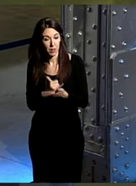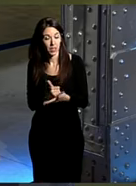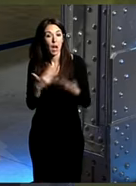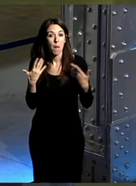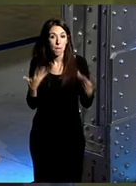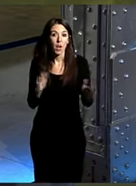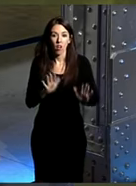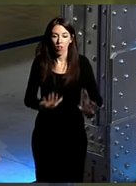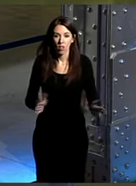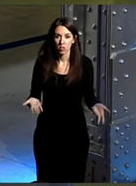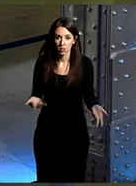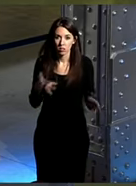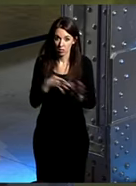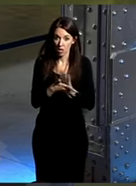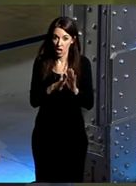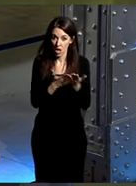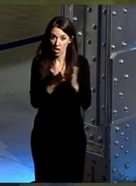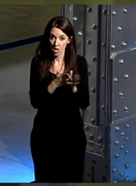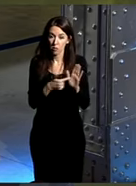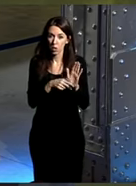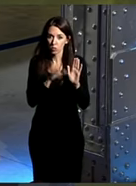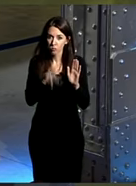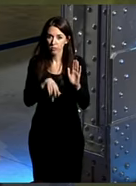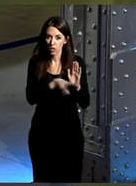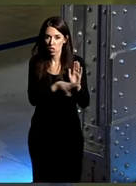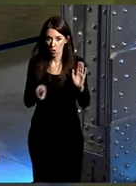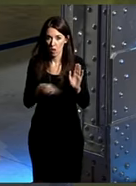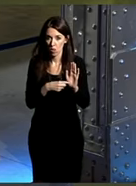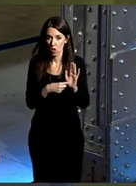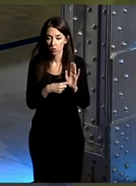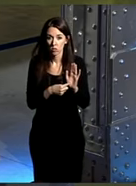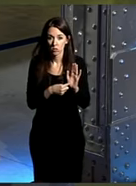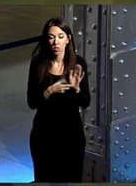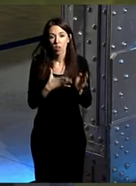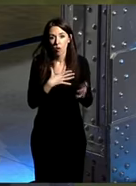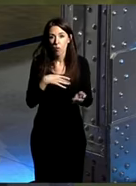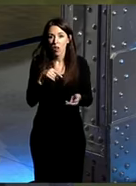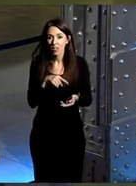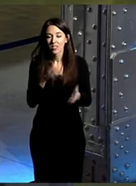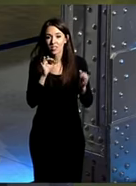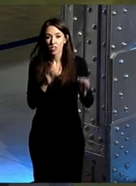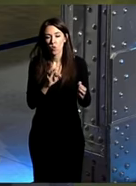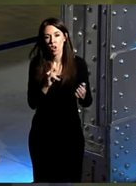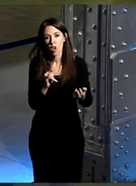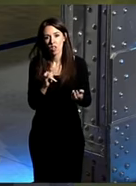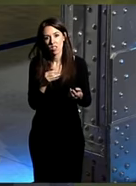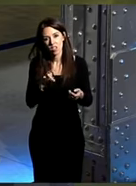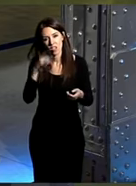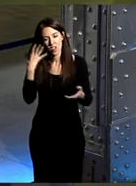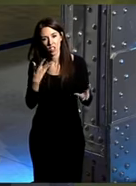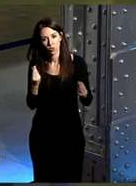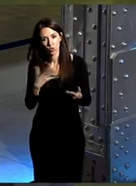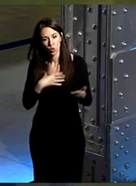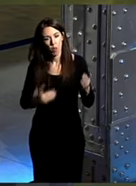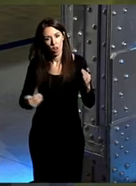queda ahí. O sea, este libro es una innovación. Ahí seguramente hay muchas ideas que se